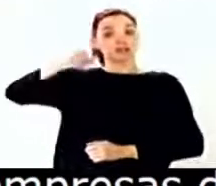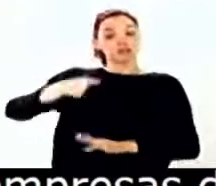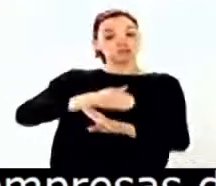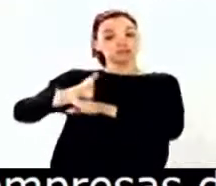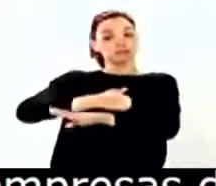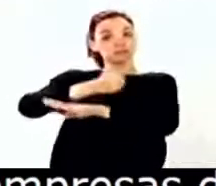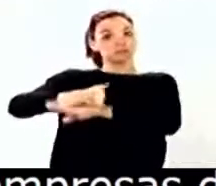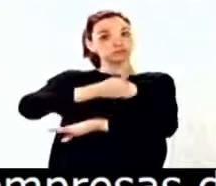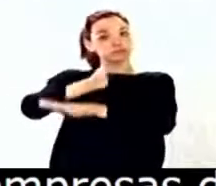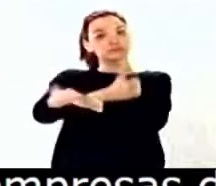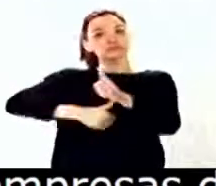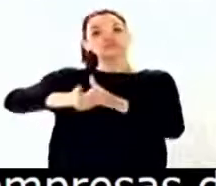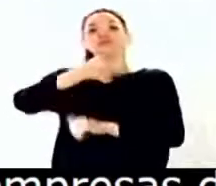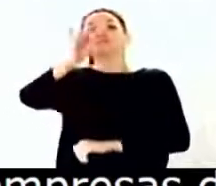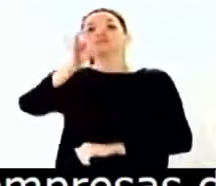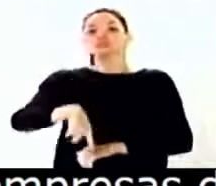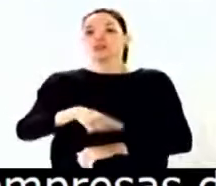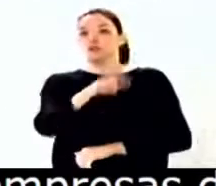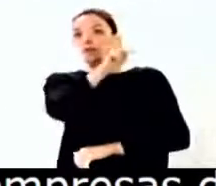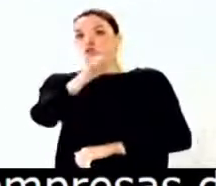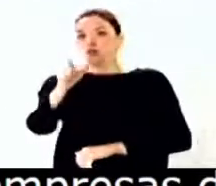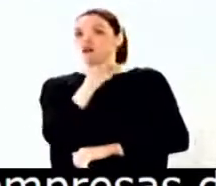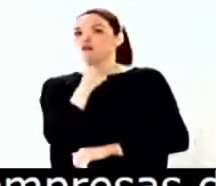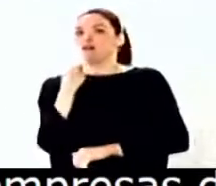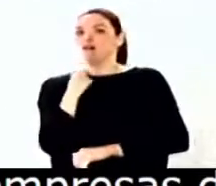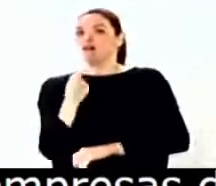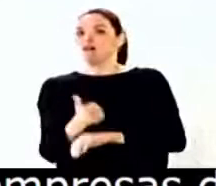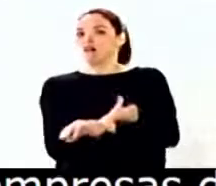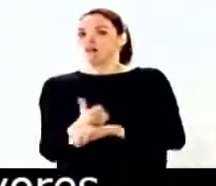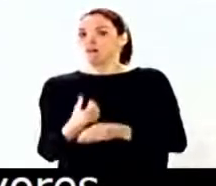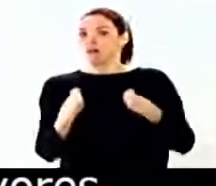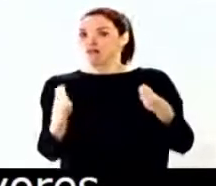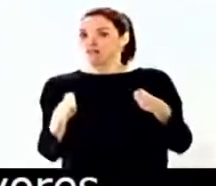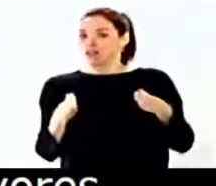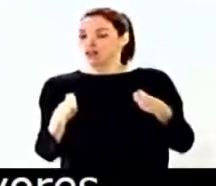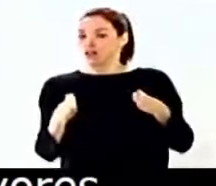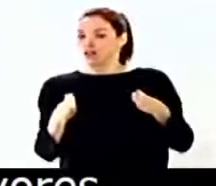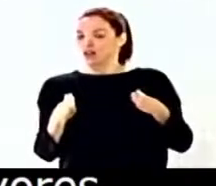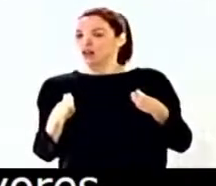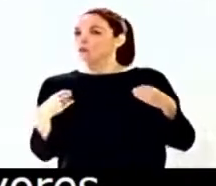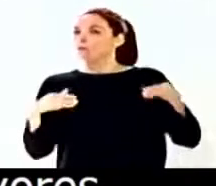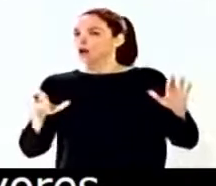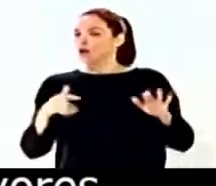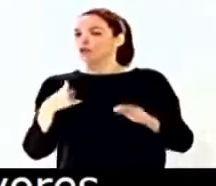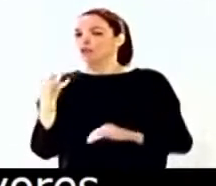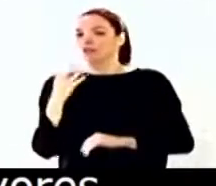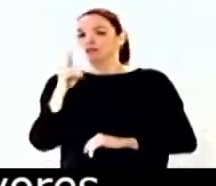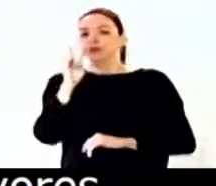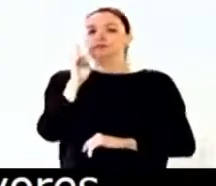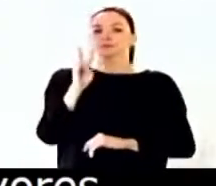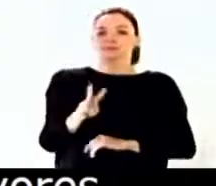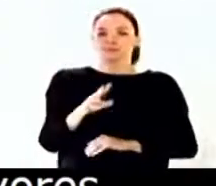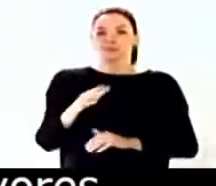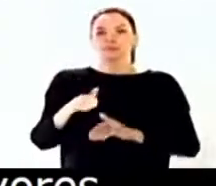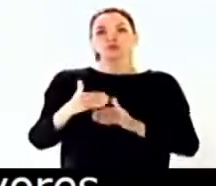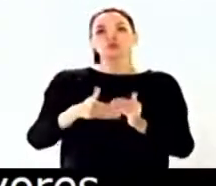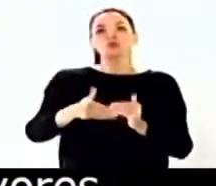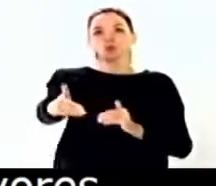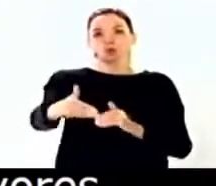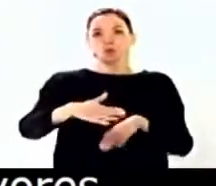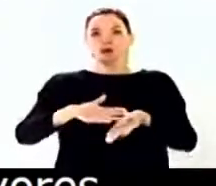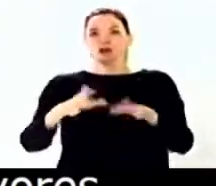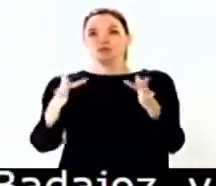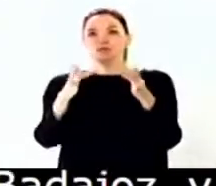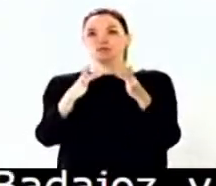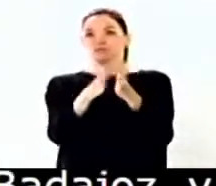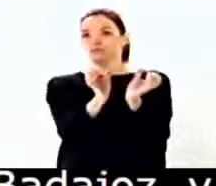clientes, son los ciudadanos de Badajoz. Y Badajoz tiene que mirar de frente, como lo está haciendo, a Portugal.